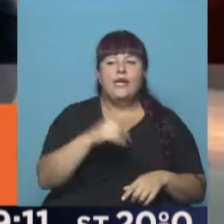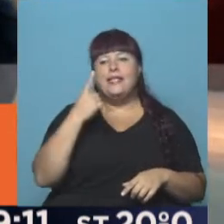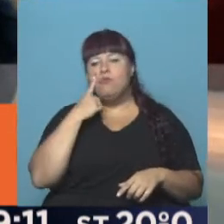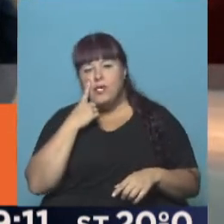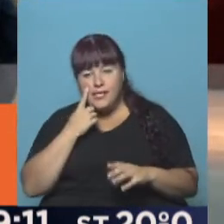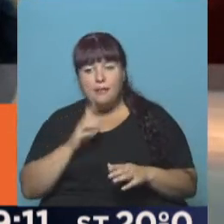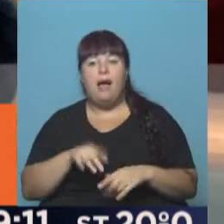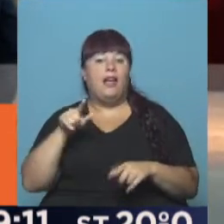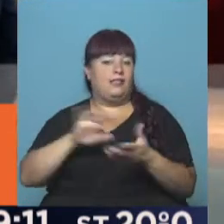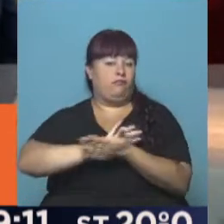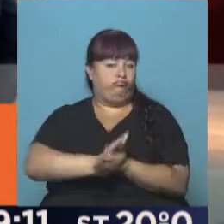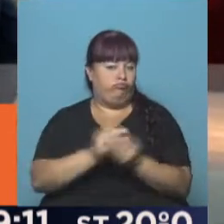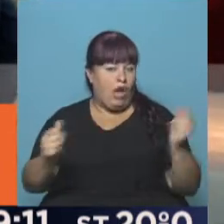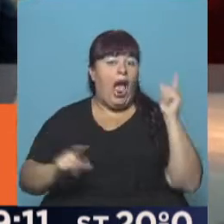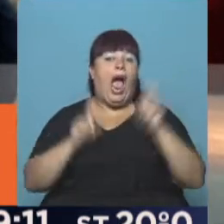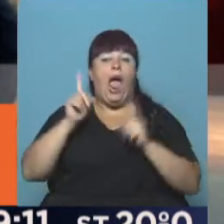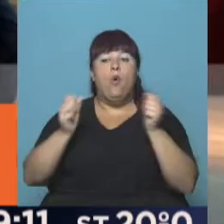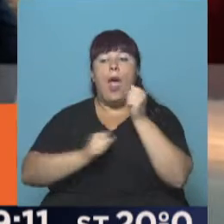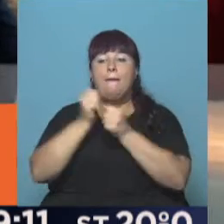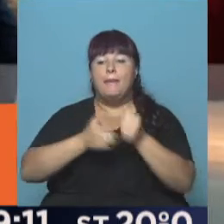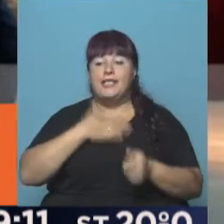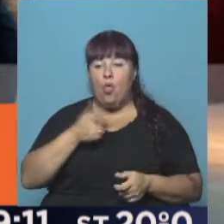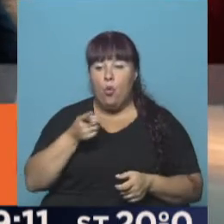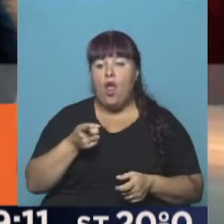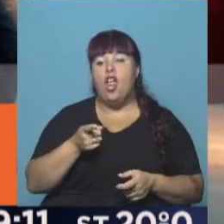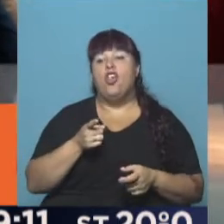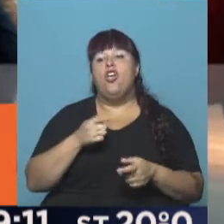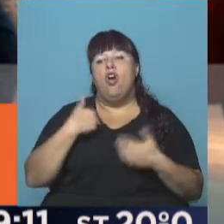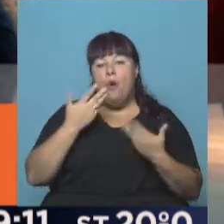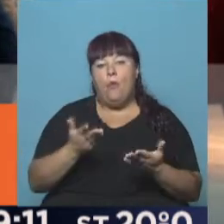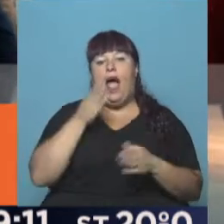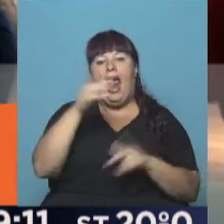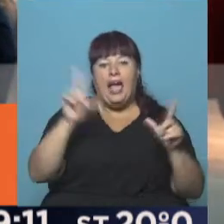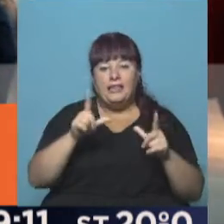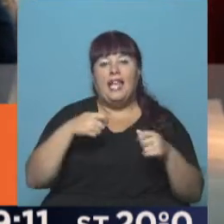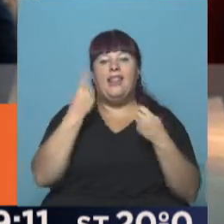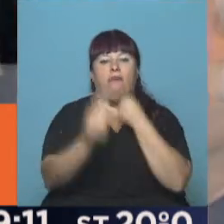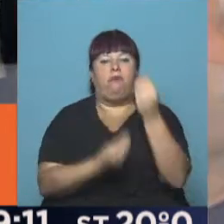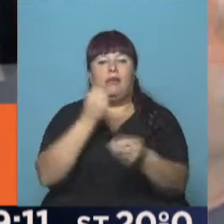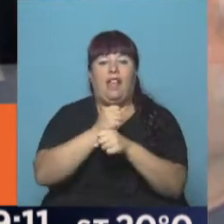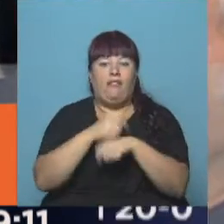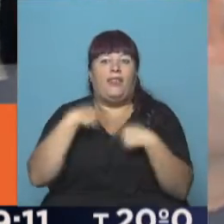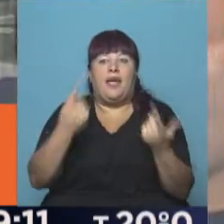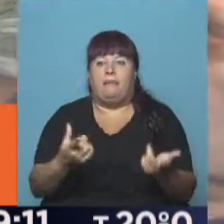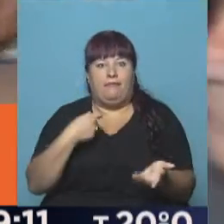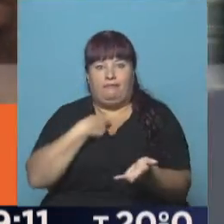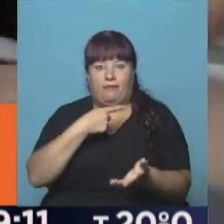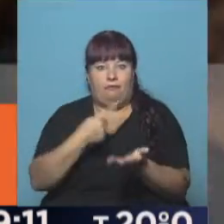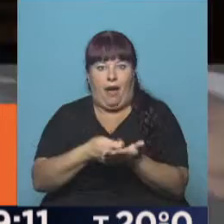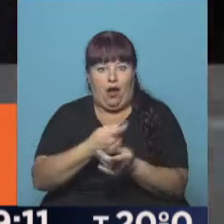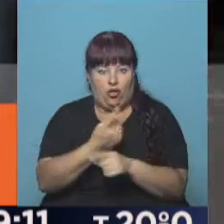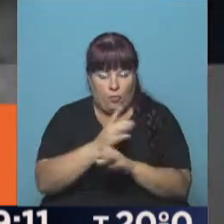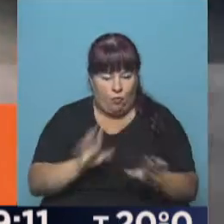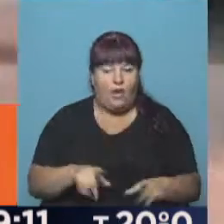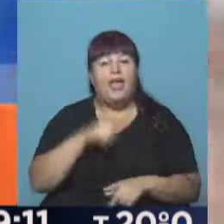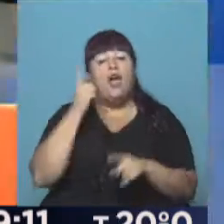municipios, que eso desapareció, y algunos otros empresarios que accedieron a los medios, que generaron puestos de trabajo que después no se pudieron sostener. Digamos,